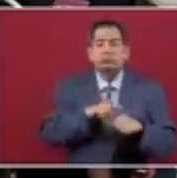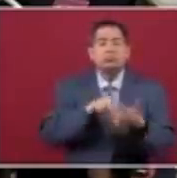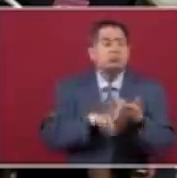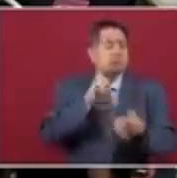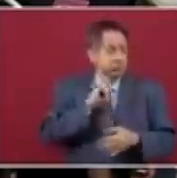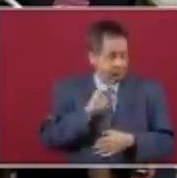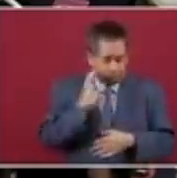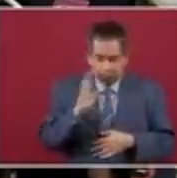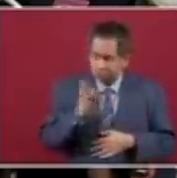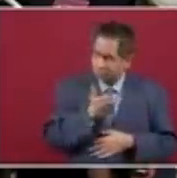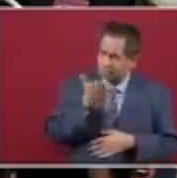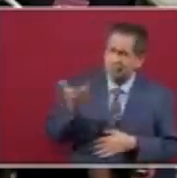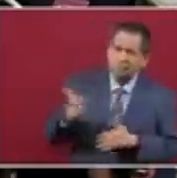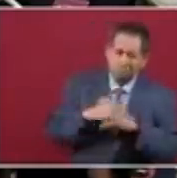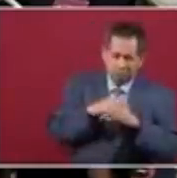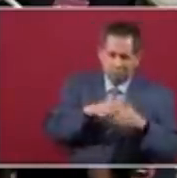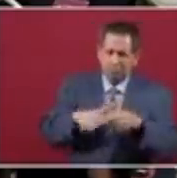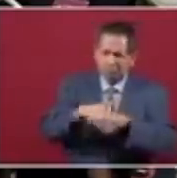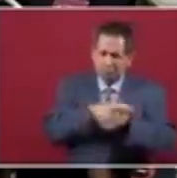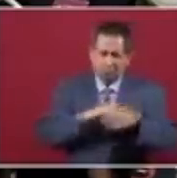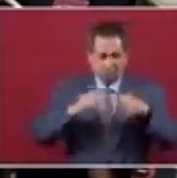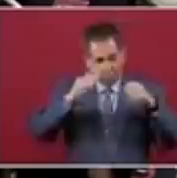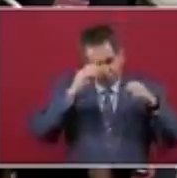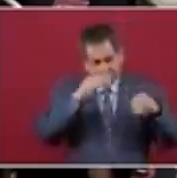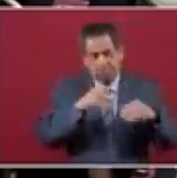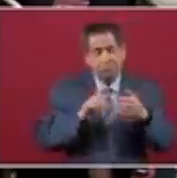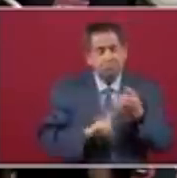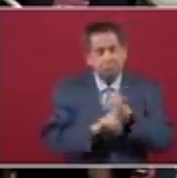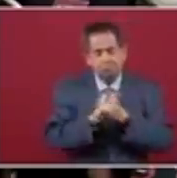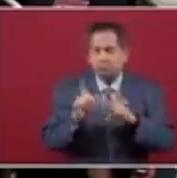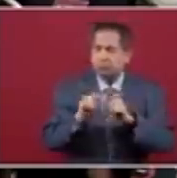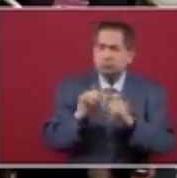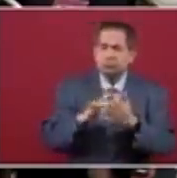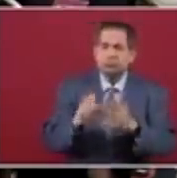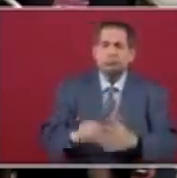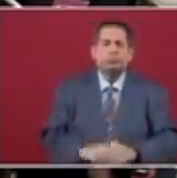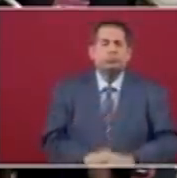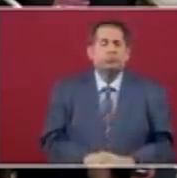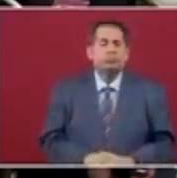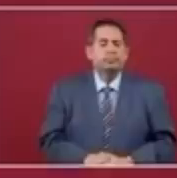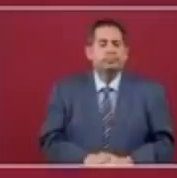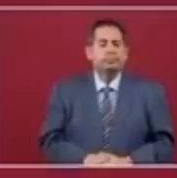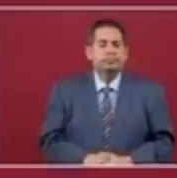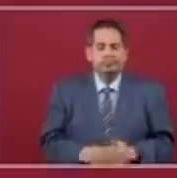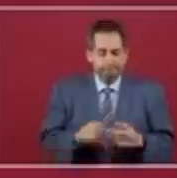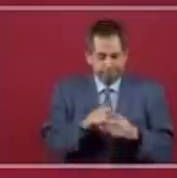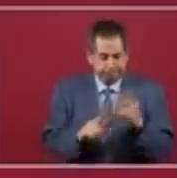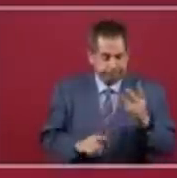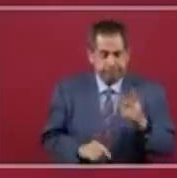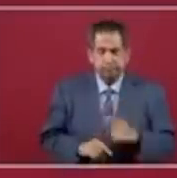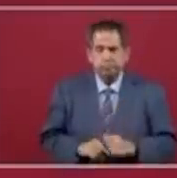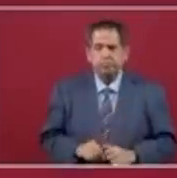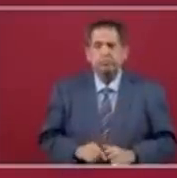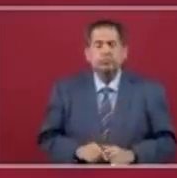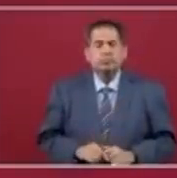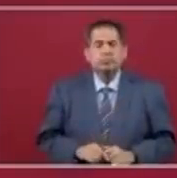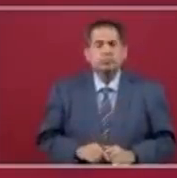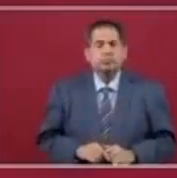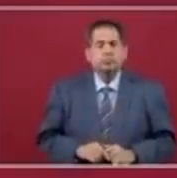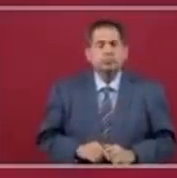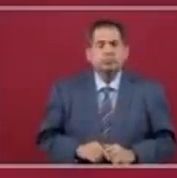pedido que se considere esta región en específico por el problema que tiene. Muchas gracias, presidente. Sí, mira, sobre muy